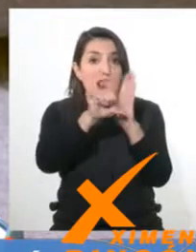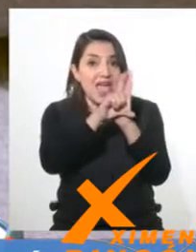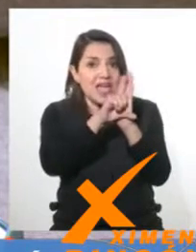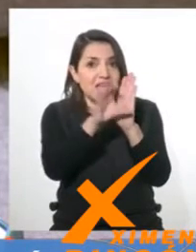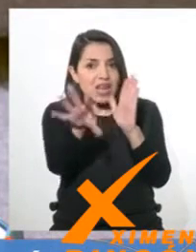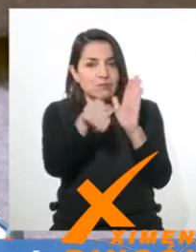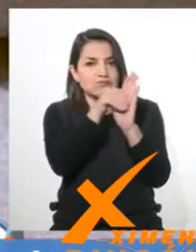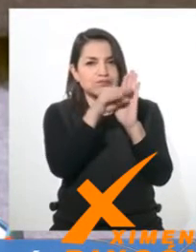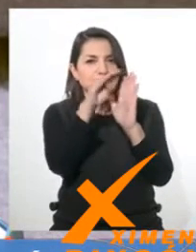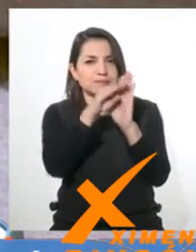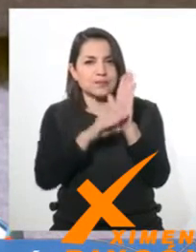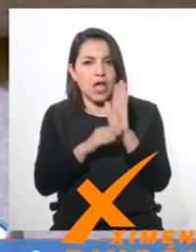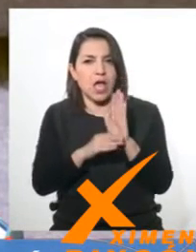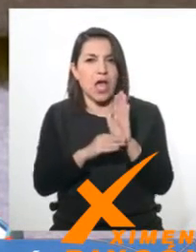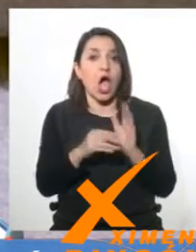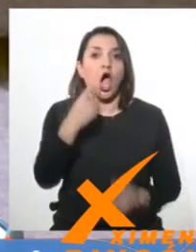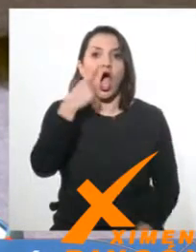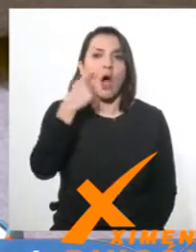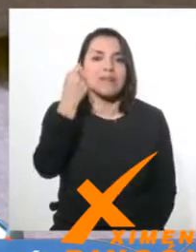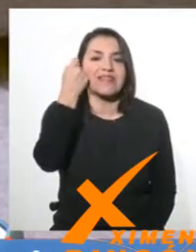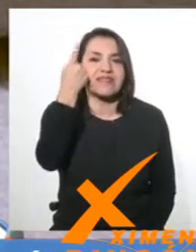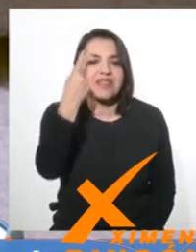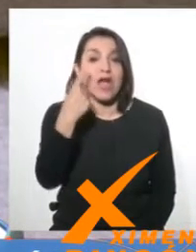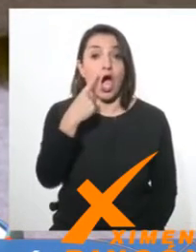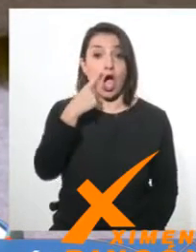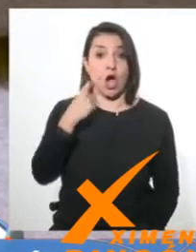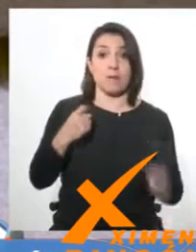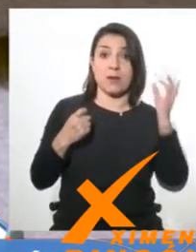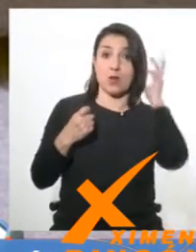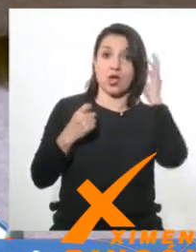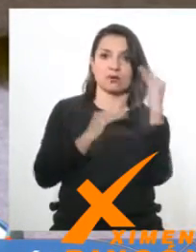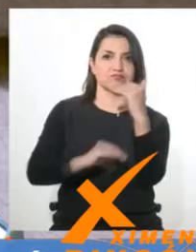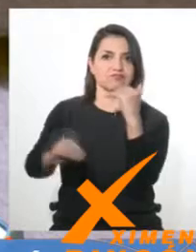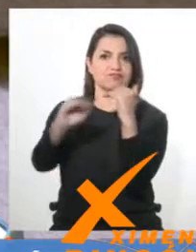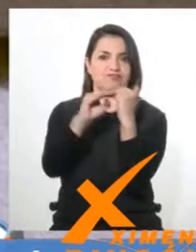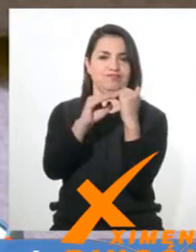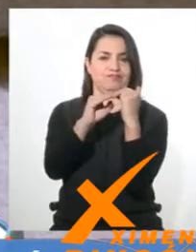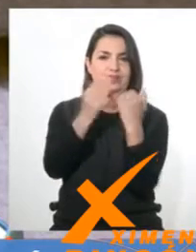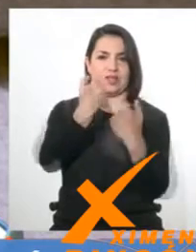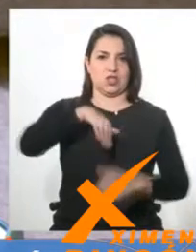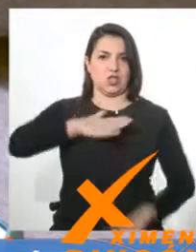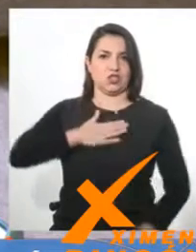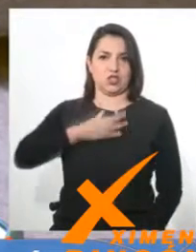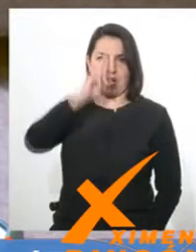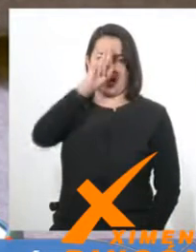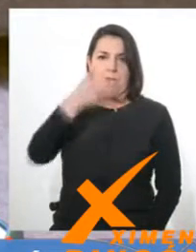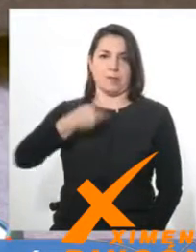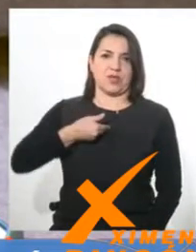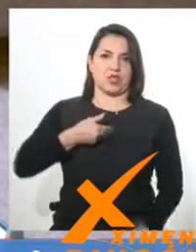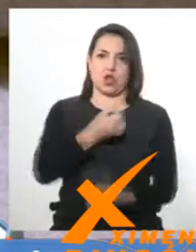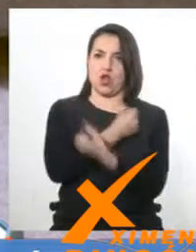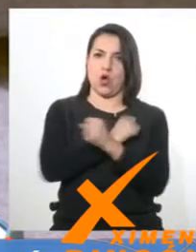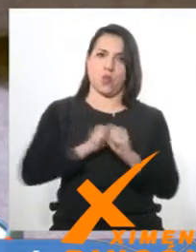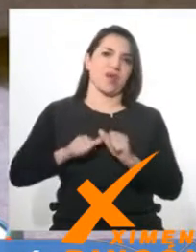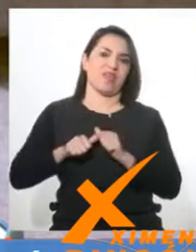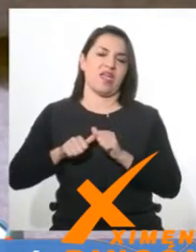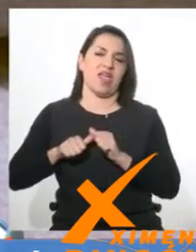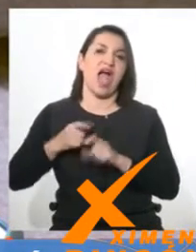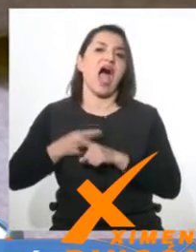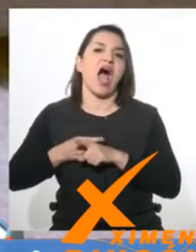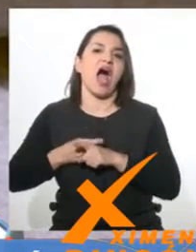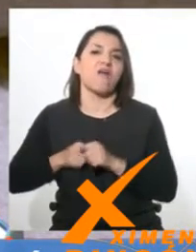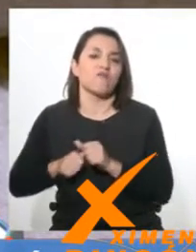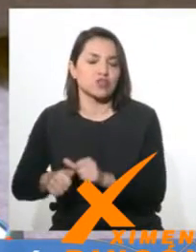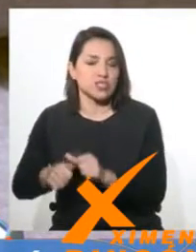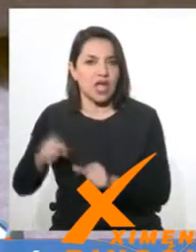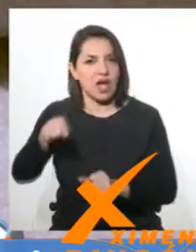que hombres y mujeres somos iguales, que merecemos respeto y que no se puede abusar del poder y mucho menos acosar sexualmente a